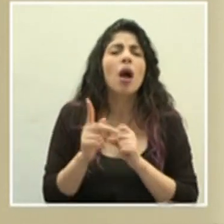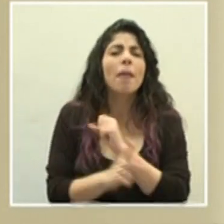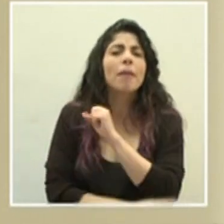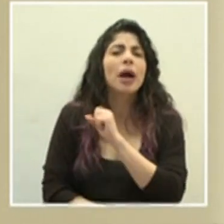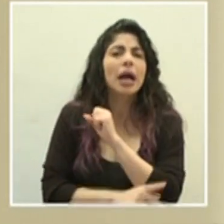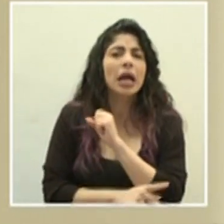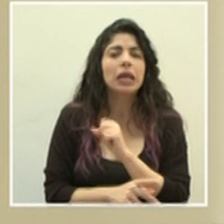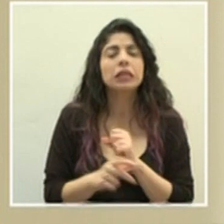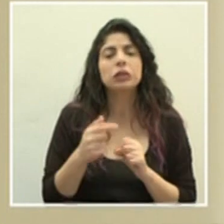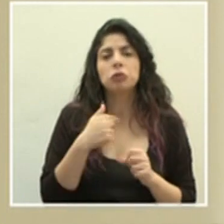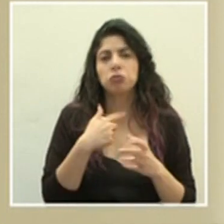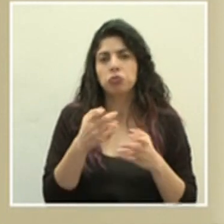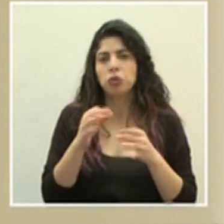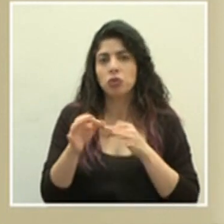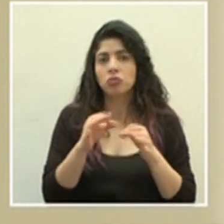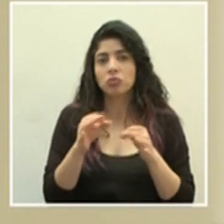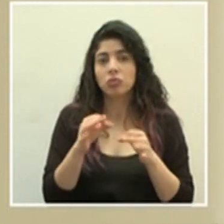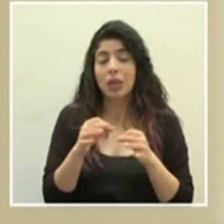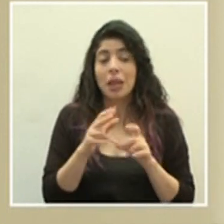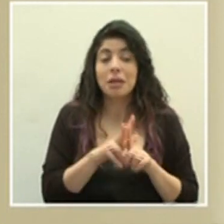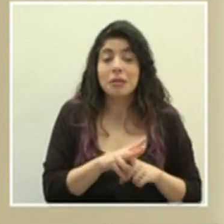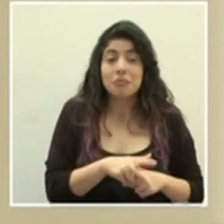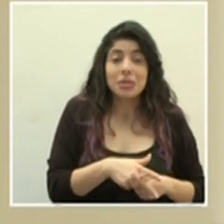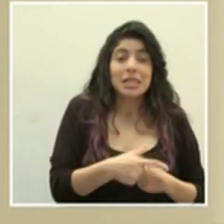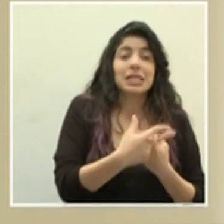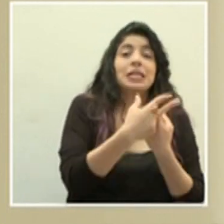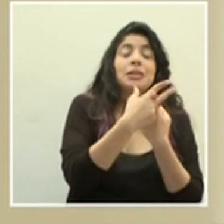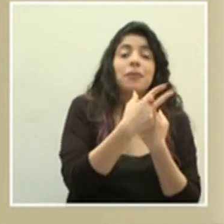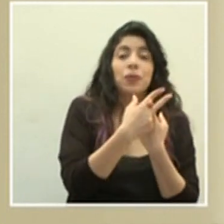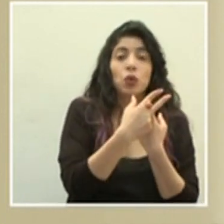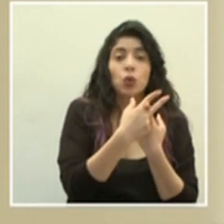quisiera comentarle que inicialmente,